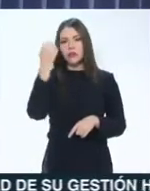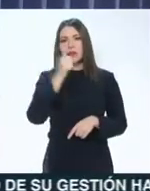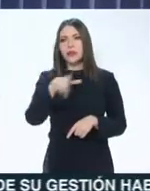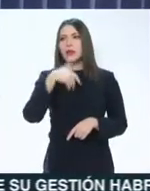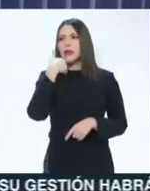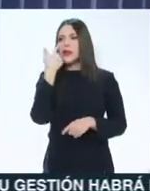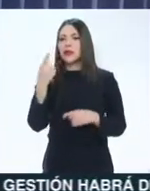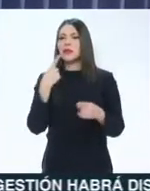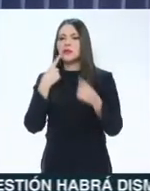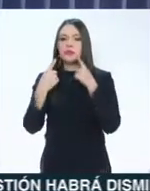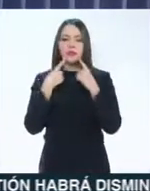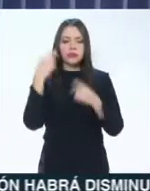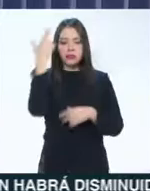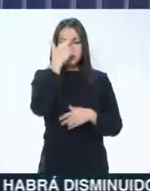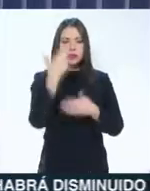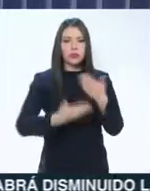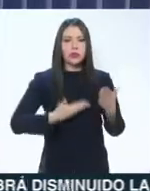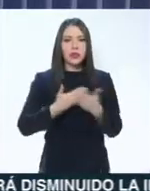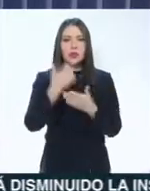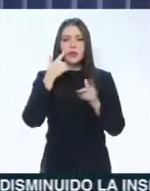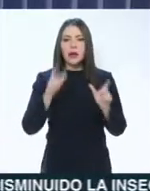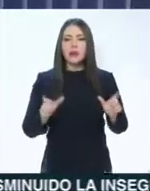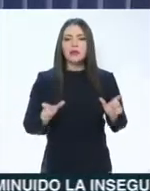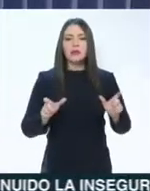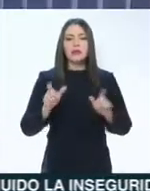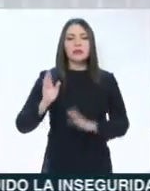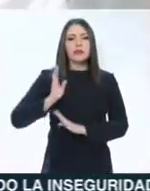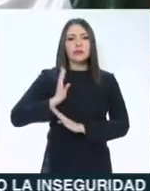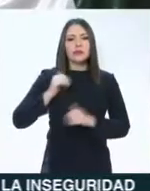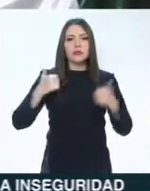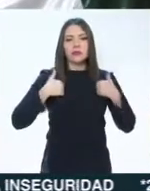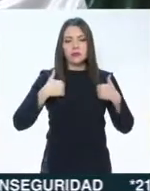Guardia Nacional. María José Valencia nos tiene todos los detalles.